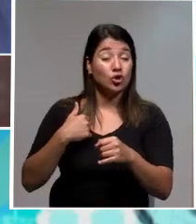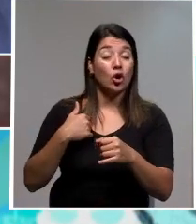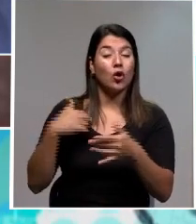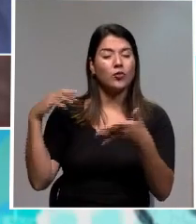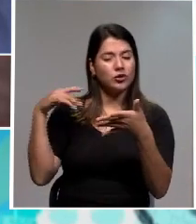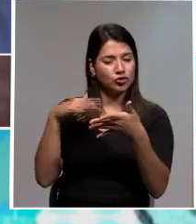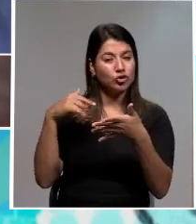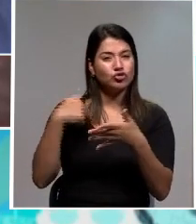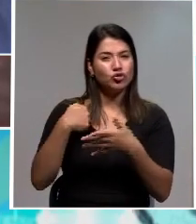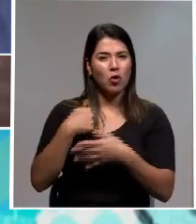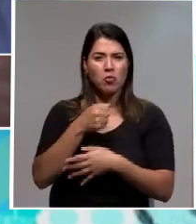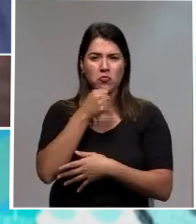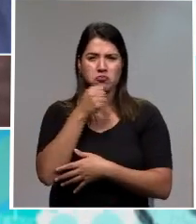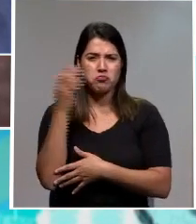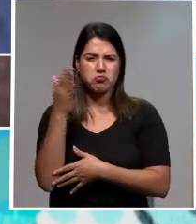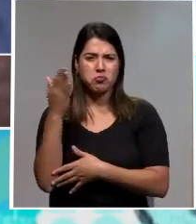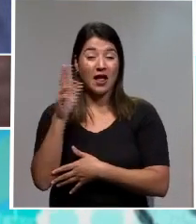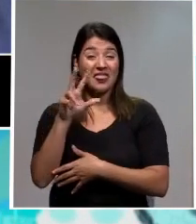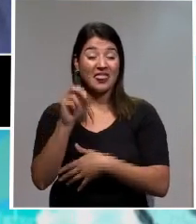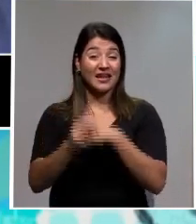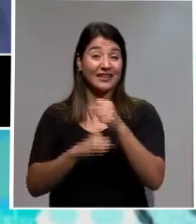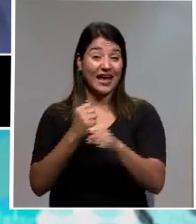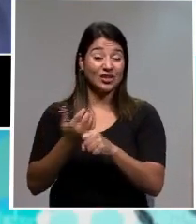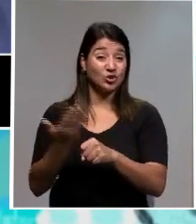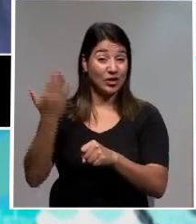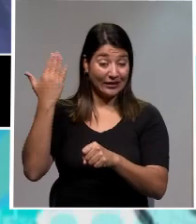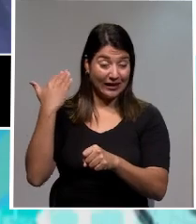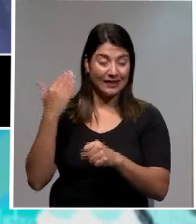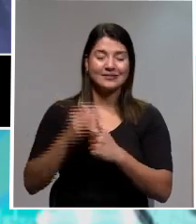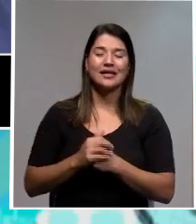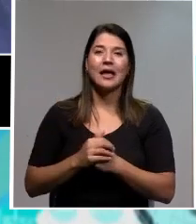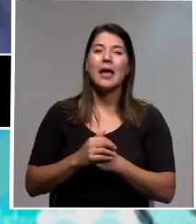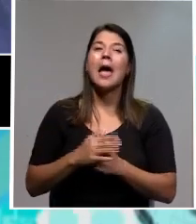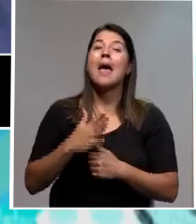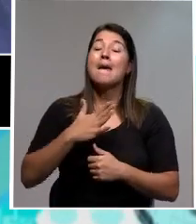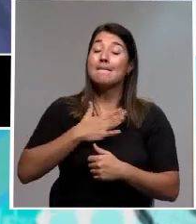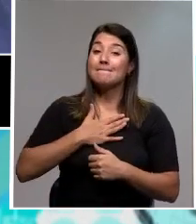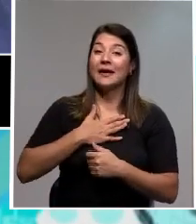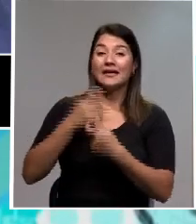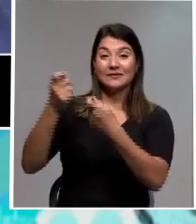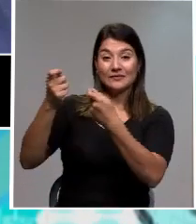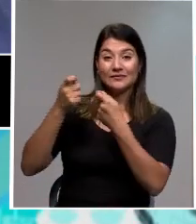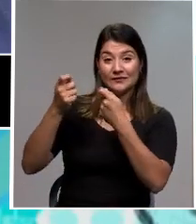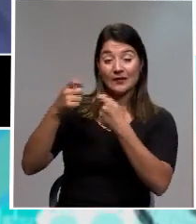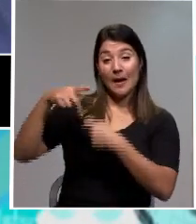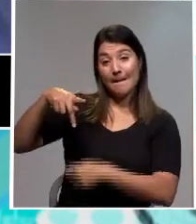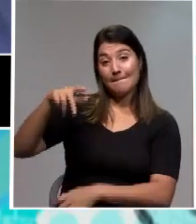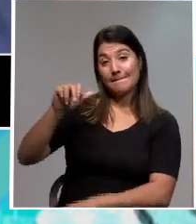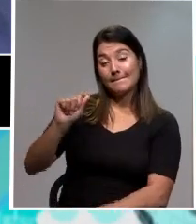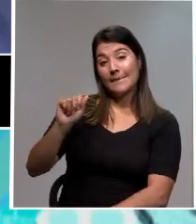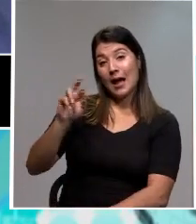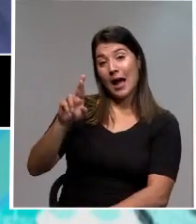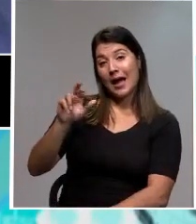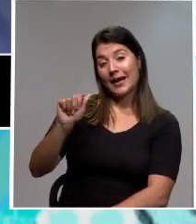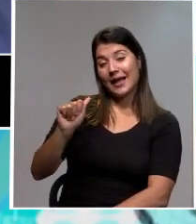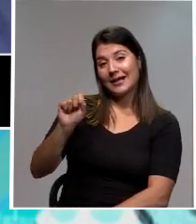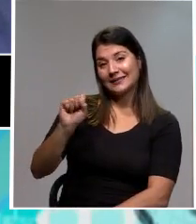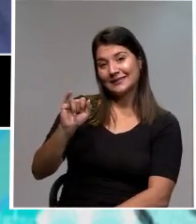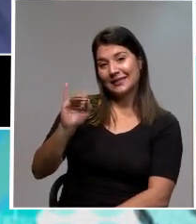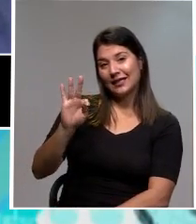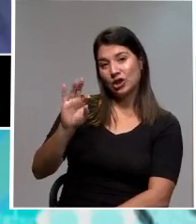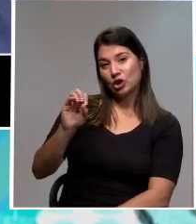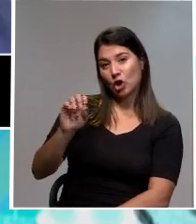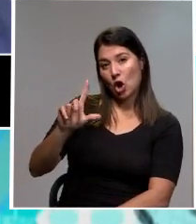esto en la charla hace 30 años atrás, a uno le enseñaban la parasitología de Costa Rica y de Centroamérica